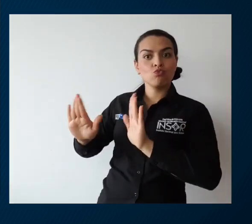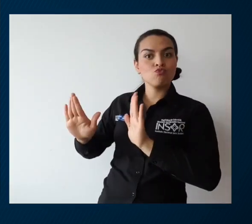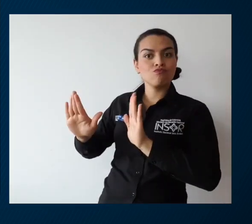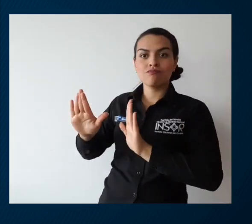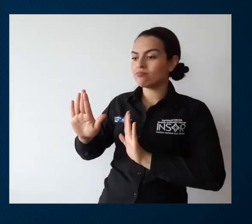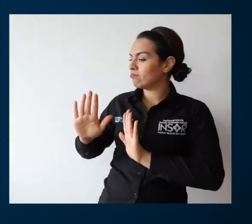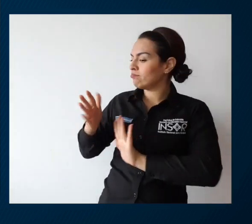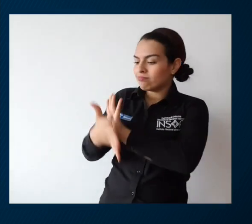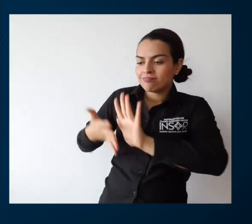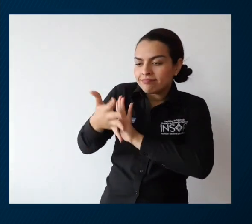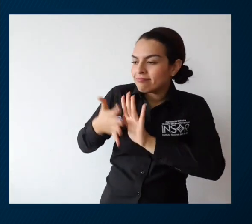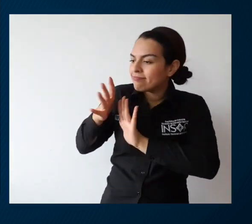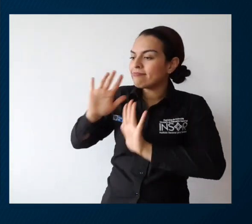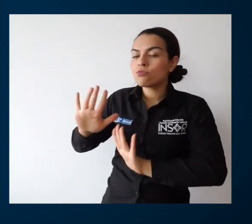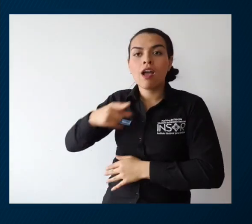señas, esa es su lengua